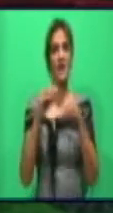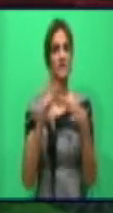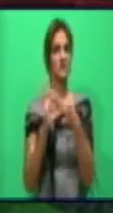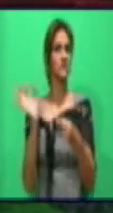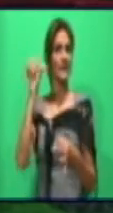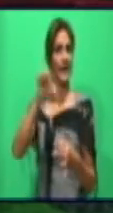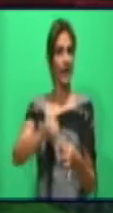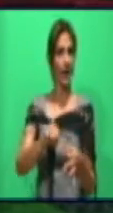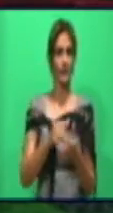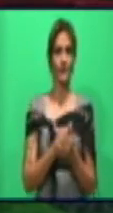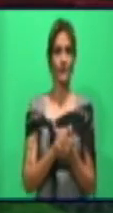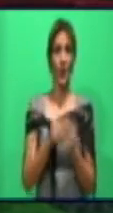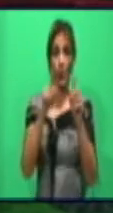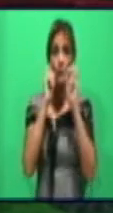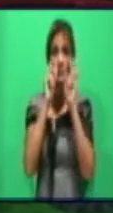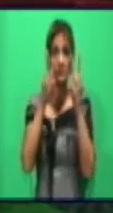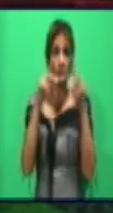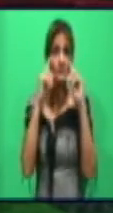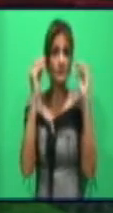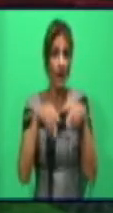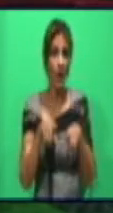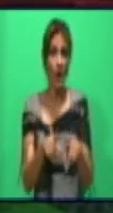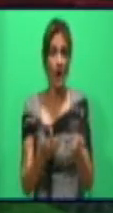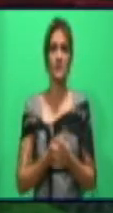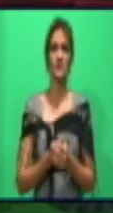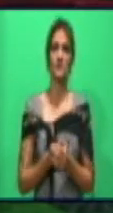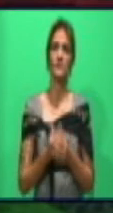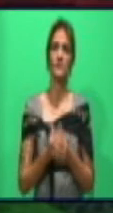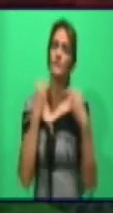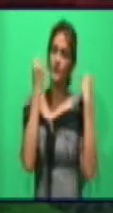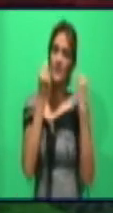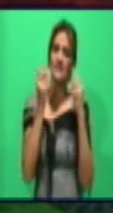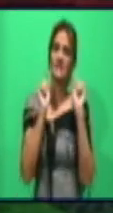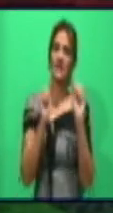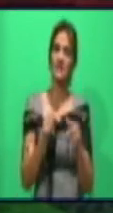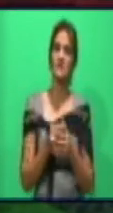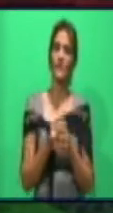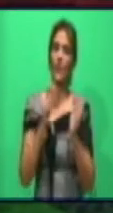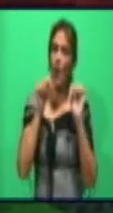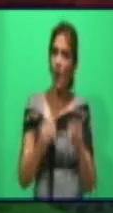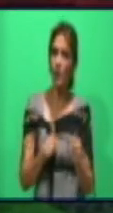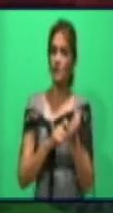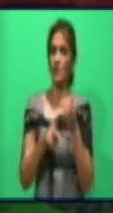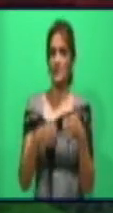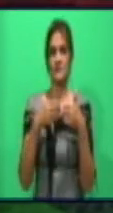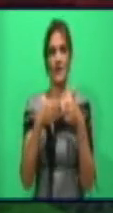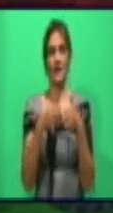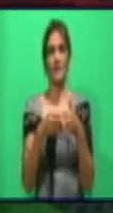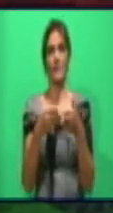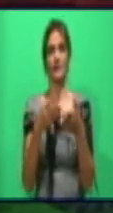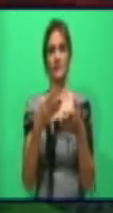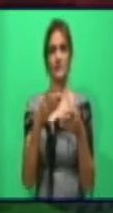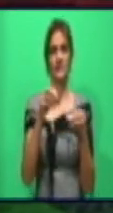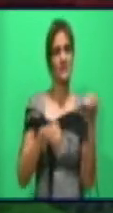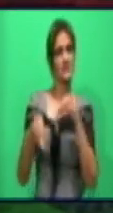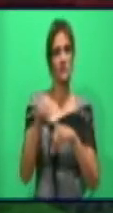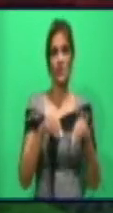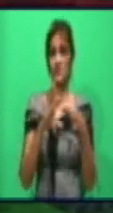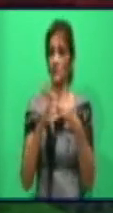usted lo ha interiorizado piense en ello hoy granma vive una situación muy grave